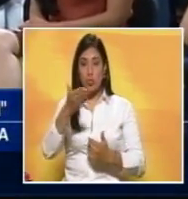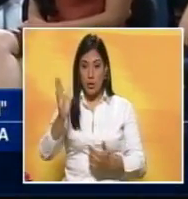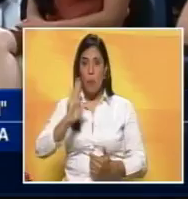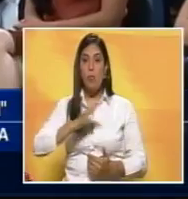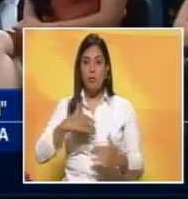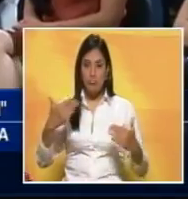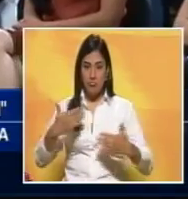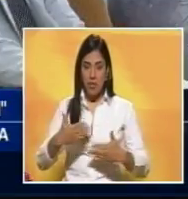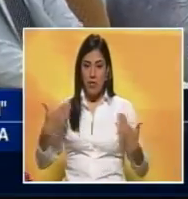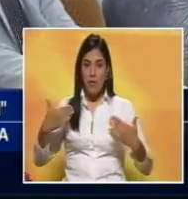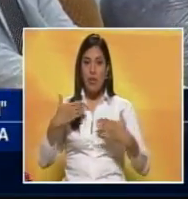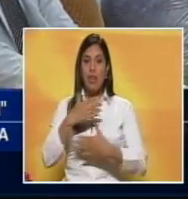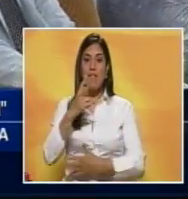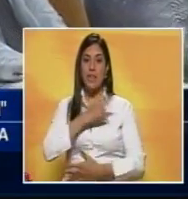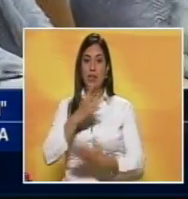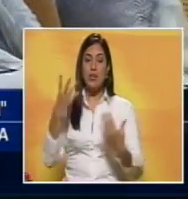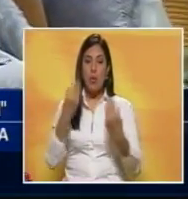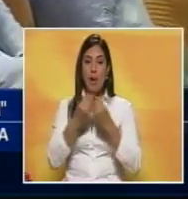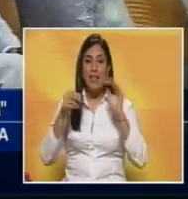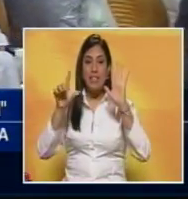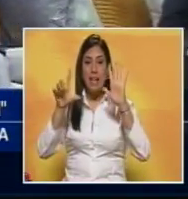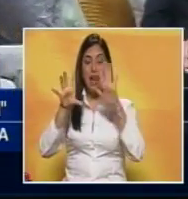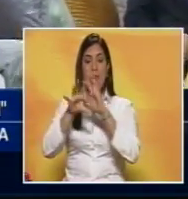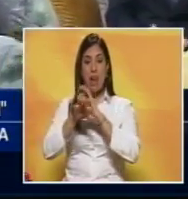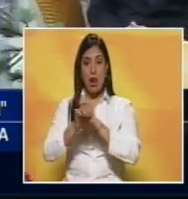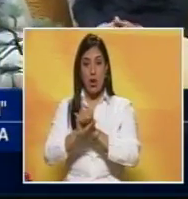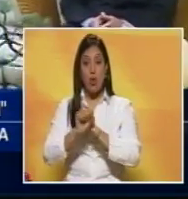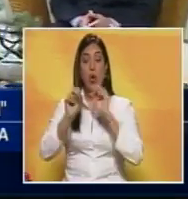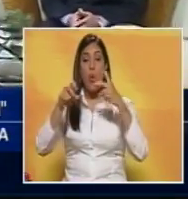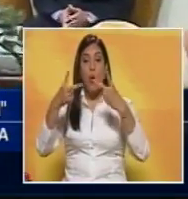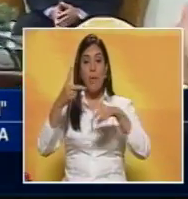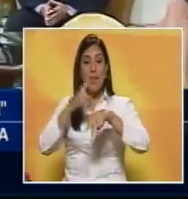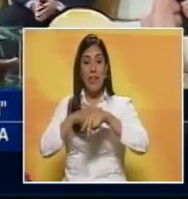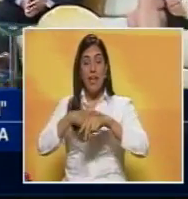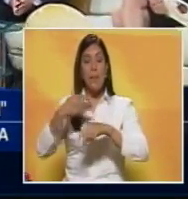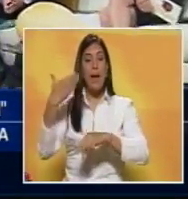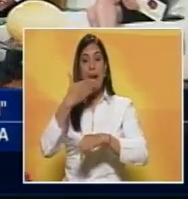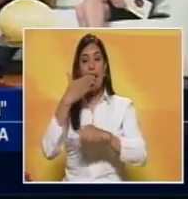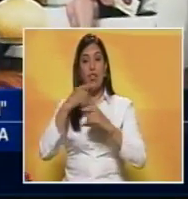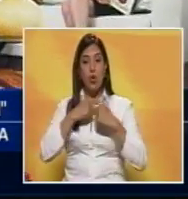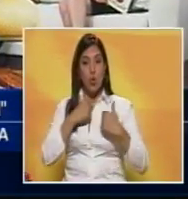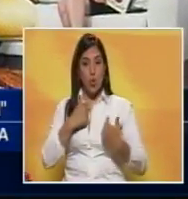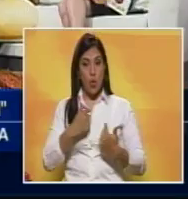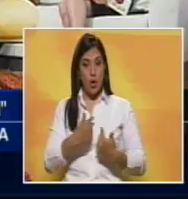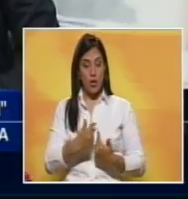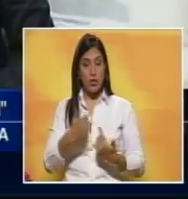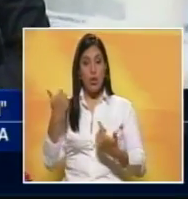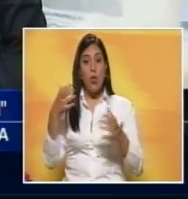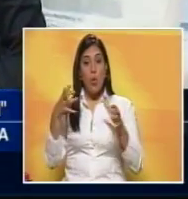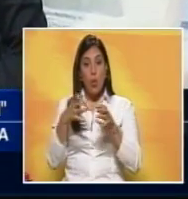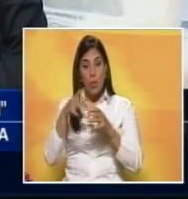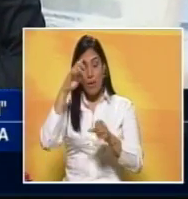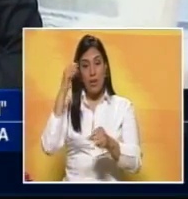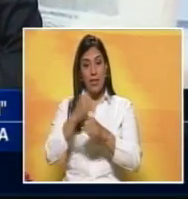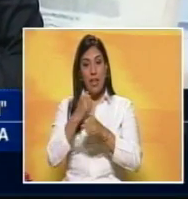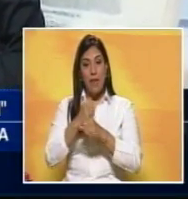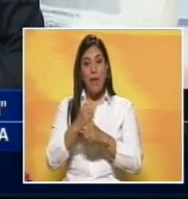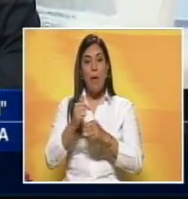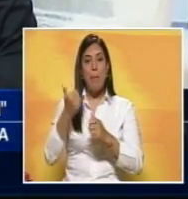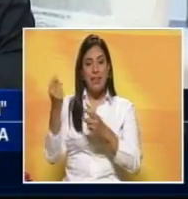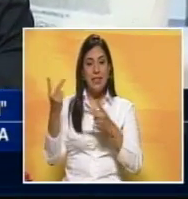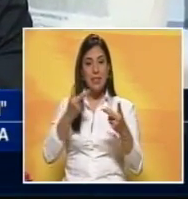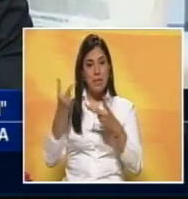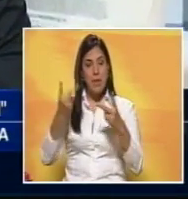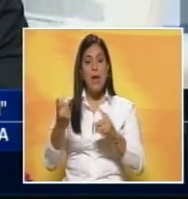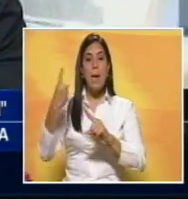podrá disfrutar por Venevisión a partir de las 7 de la noche de la nueva temporada de Cartas del Corazón, con secciones innovadoras, más